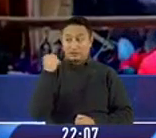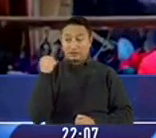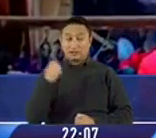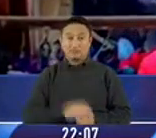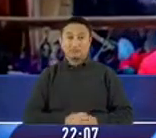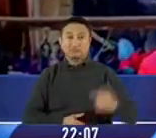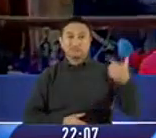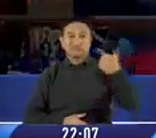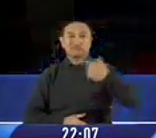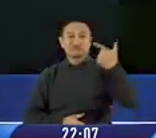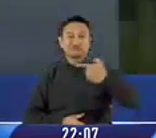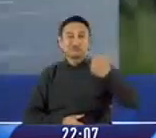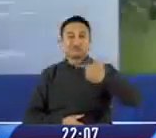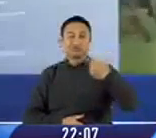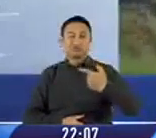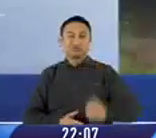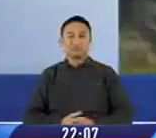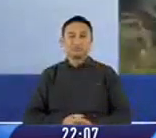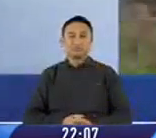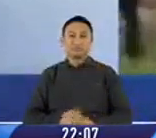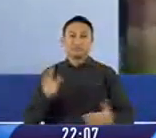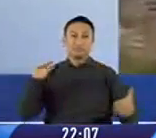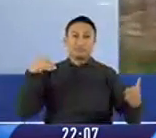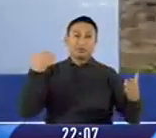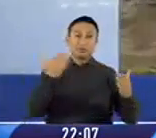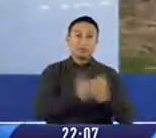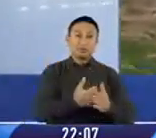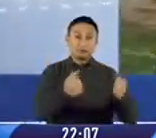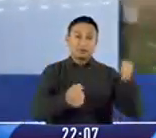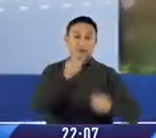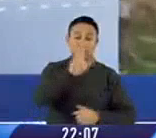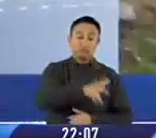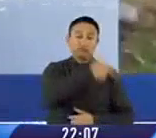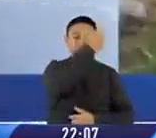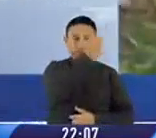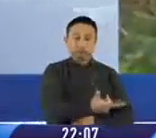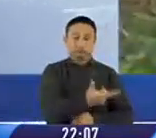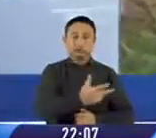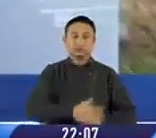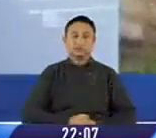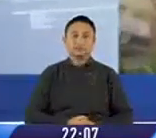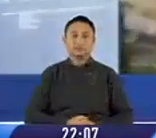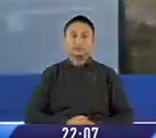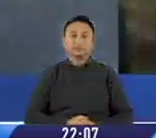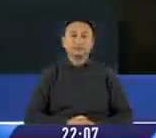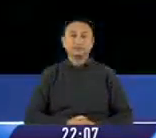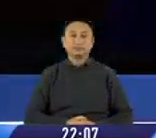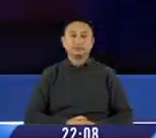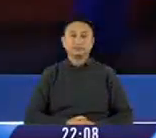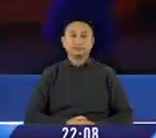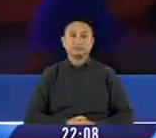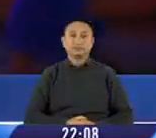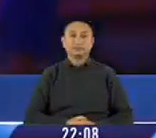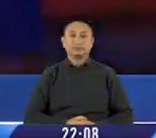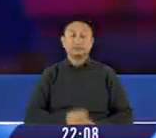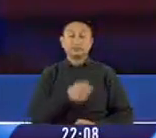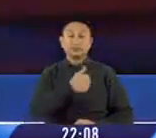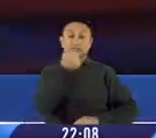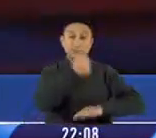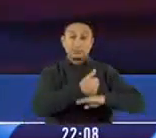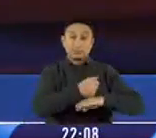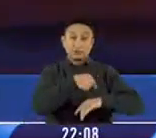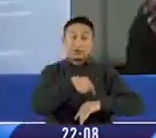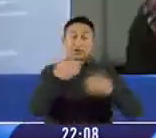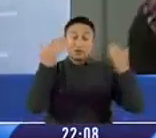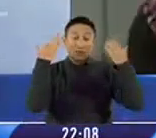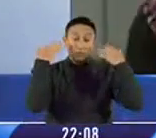por varias calles hasta que, finalmente, volcaron el carro en un terreno baldío. Ese mismo día, en